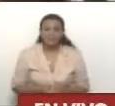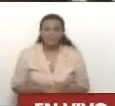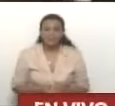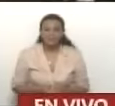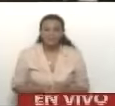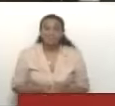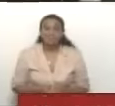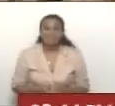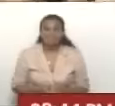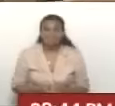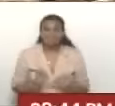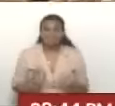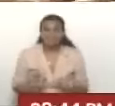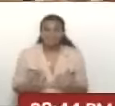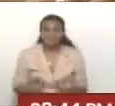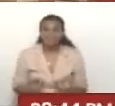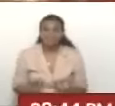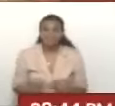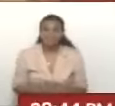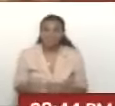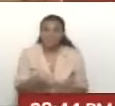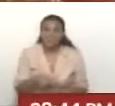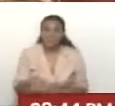Del Furrial Yorro, que llaman.